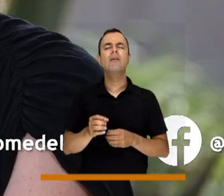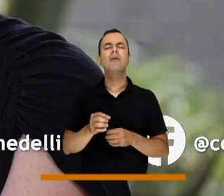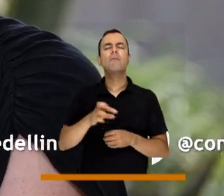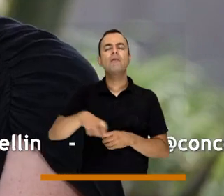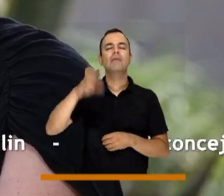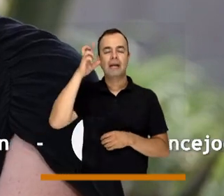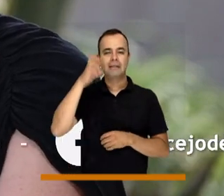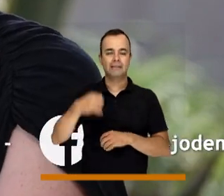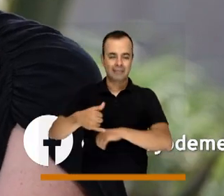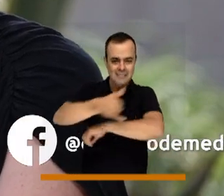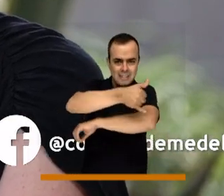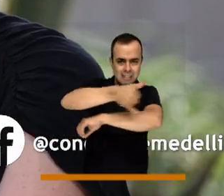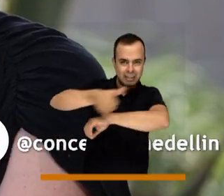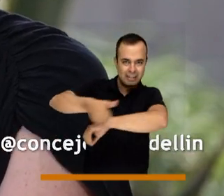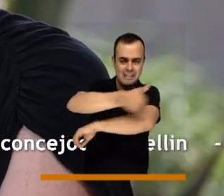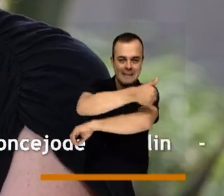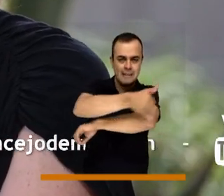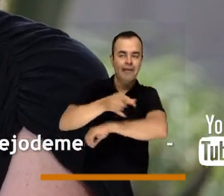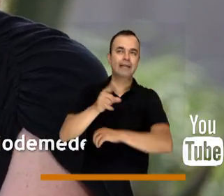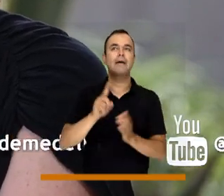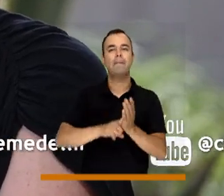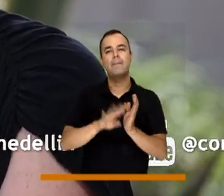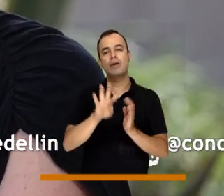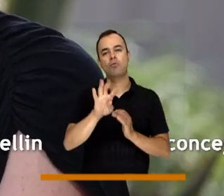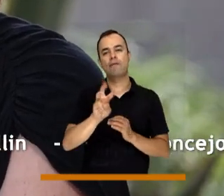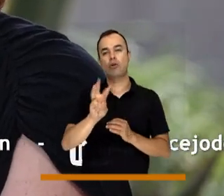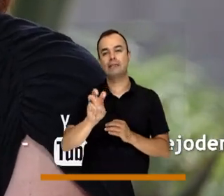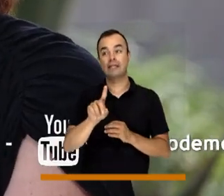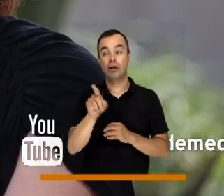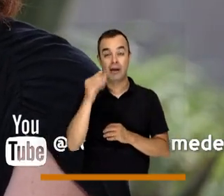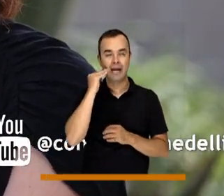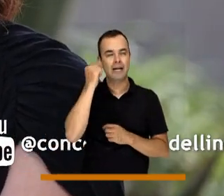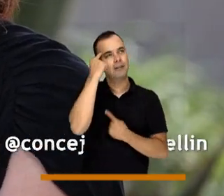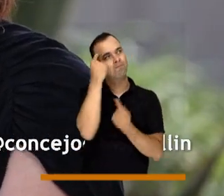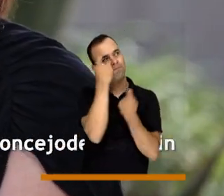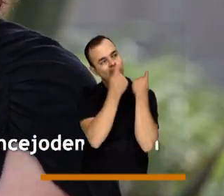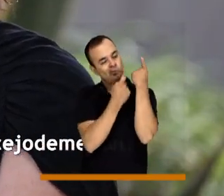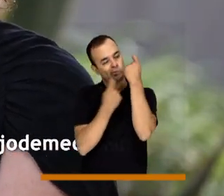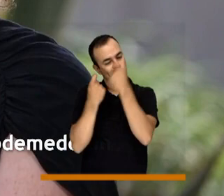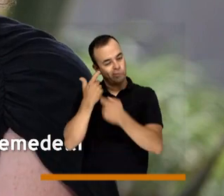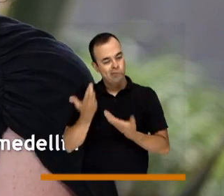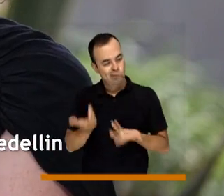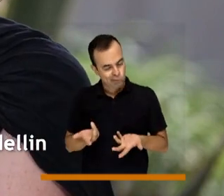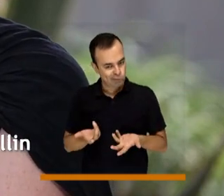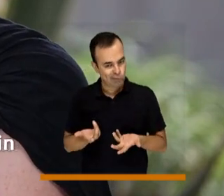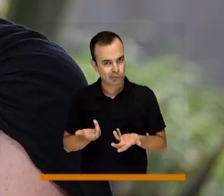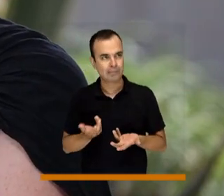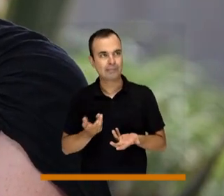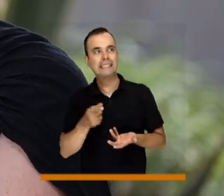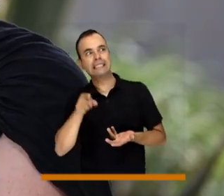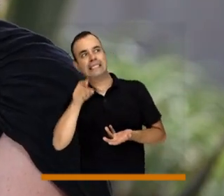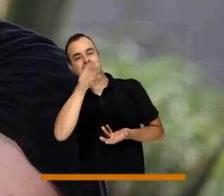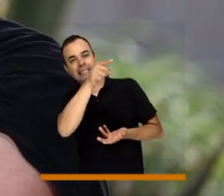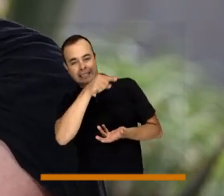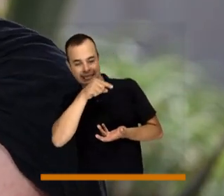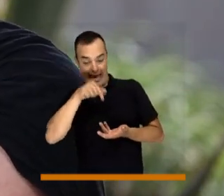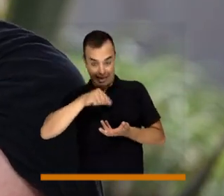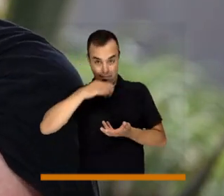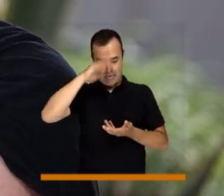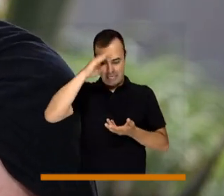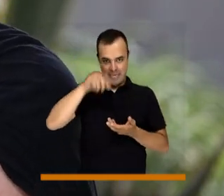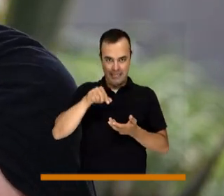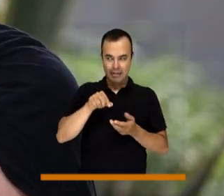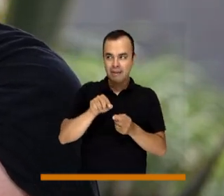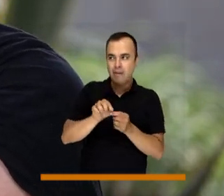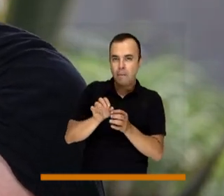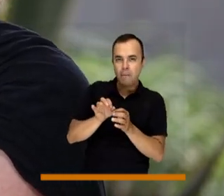es arquitecta y en el año 81 empezó a preguntarse cómo llevar a los barrios